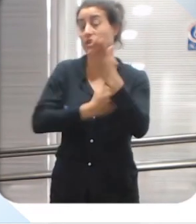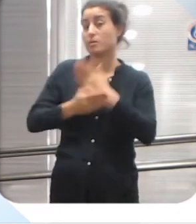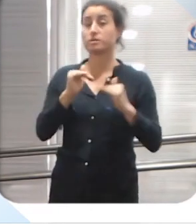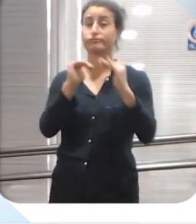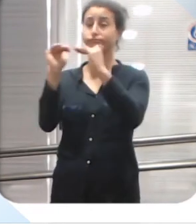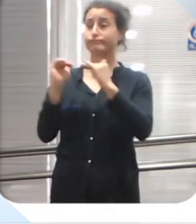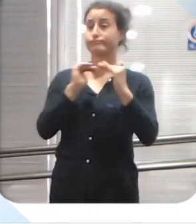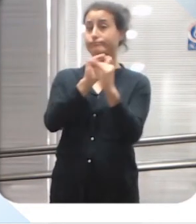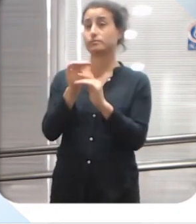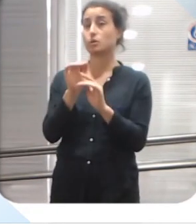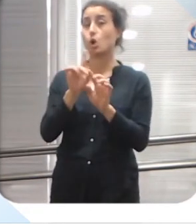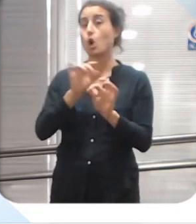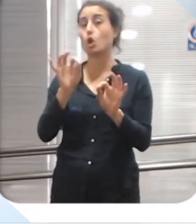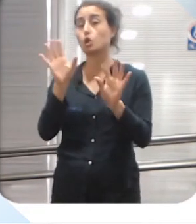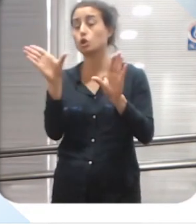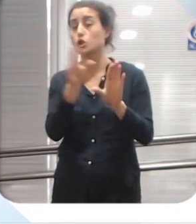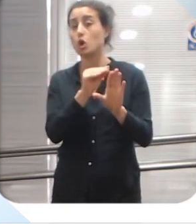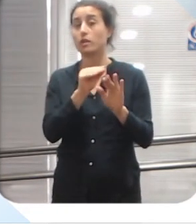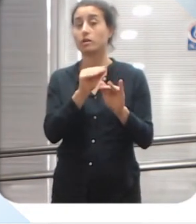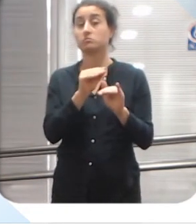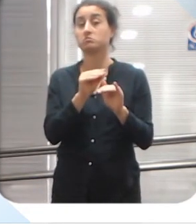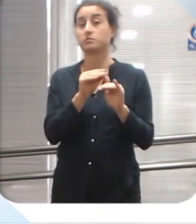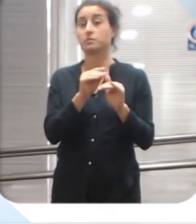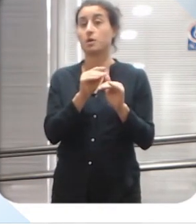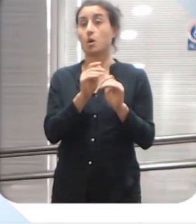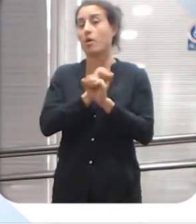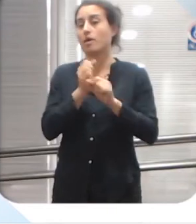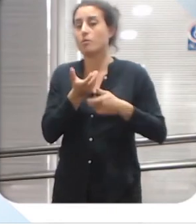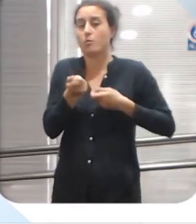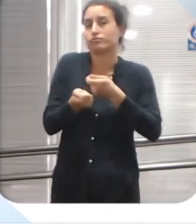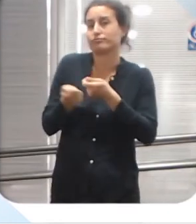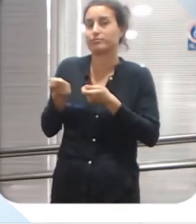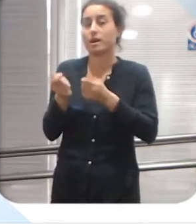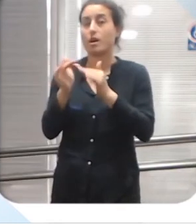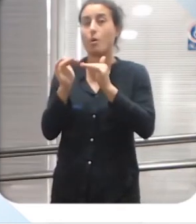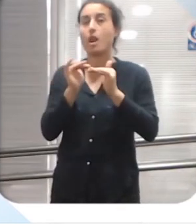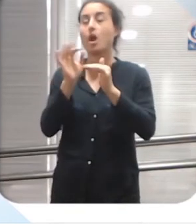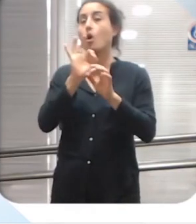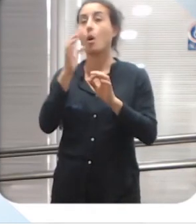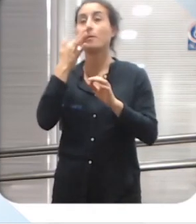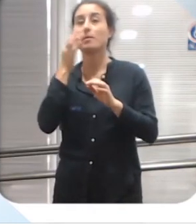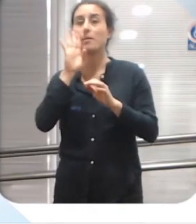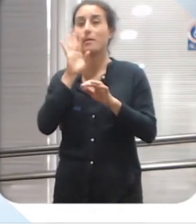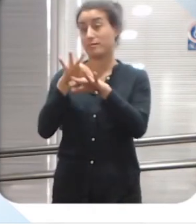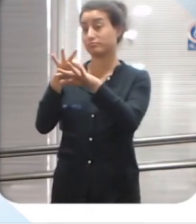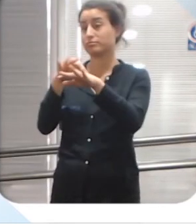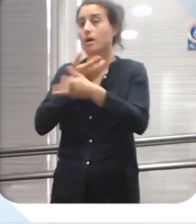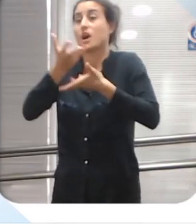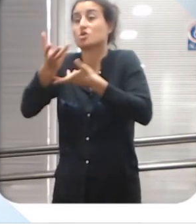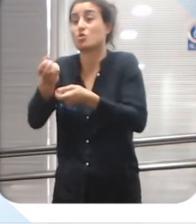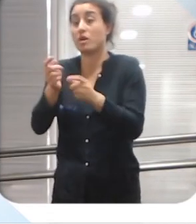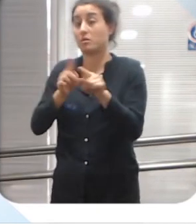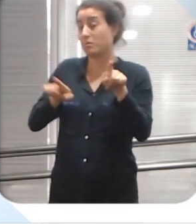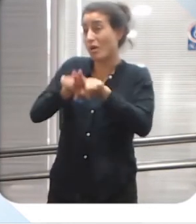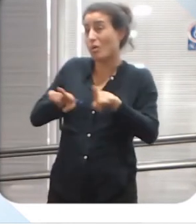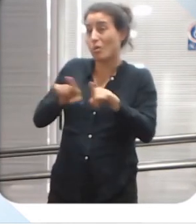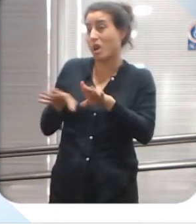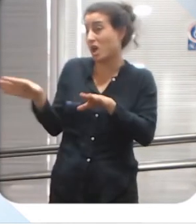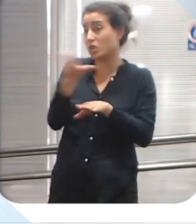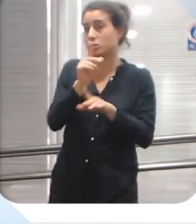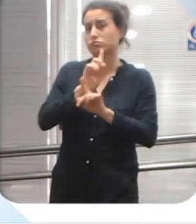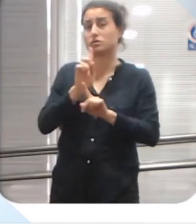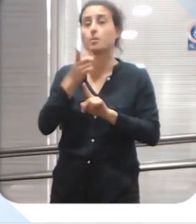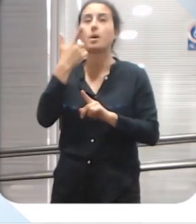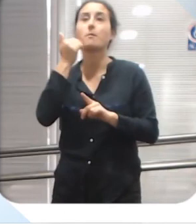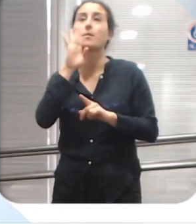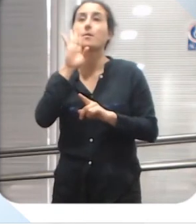son iguales, ni todas se pueden manejar de la misma manera, ni a los padres se los puede orientar de la misma manera. Claro. A los padres de los niños con